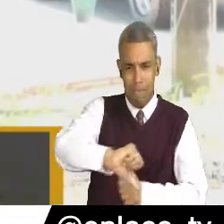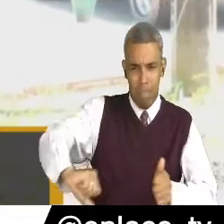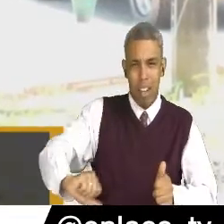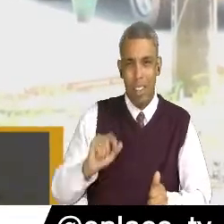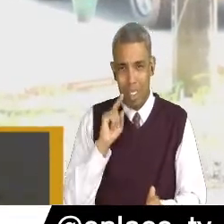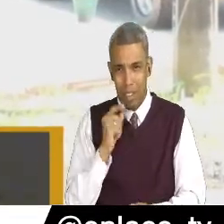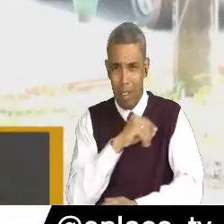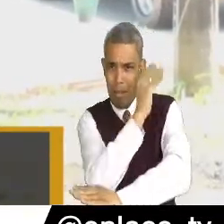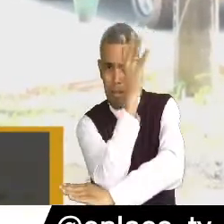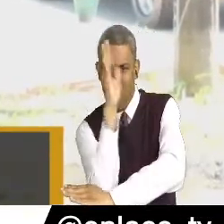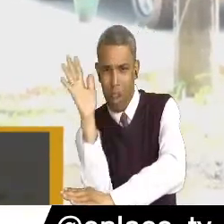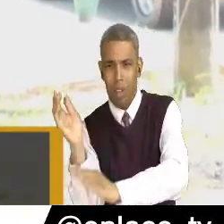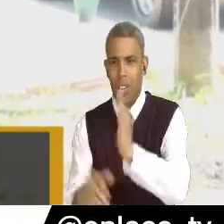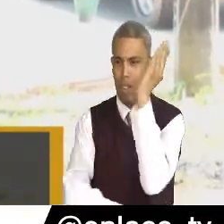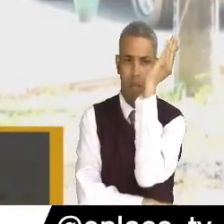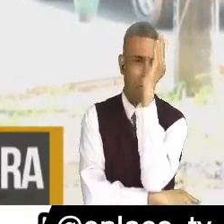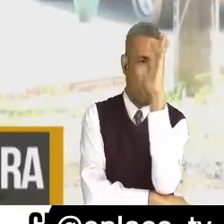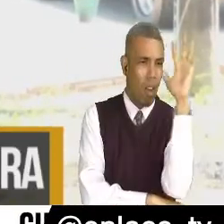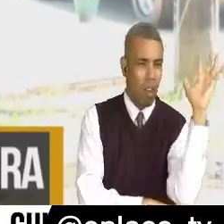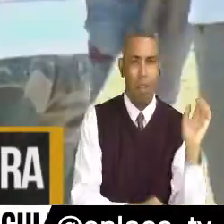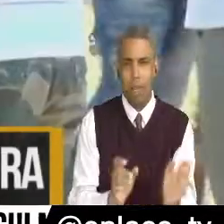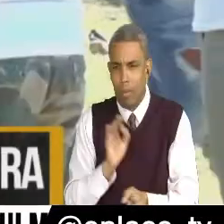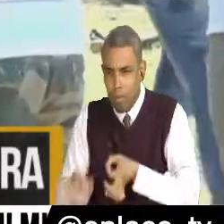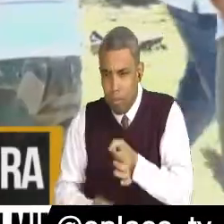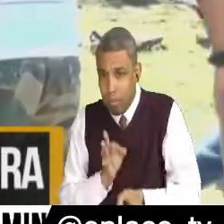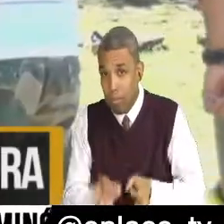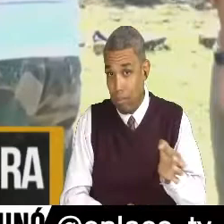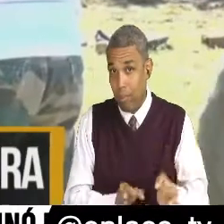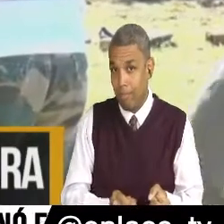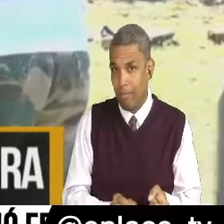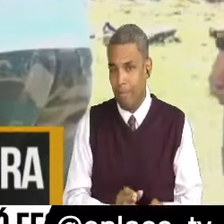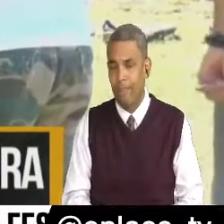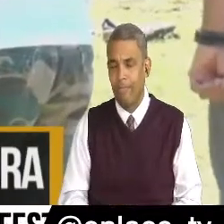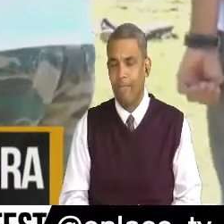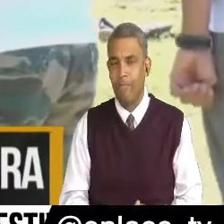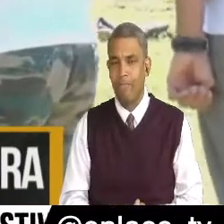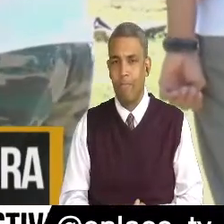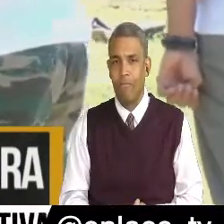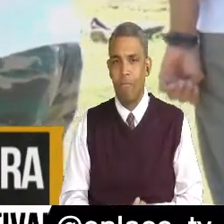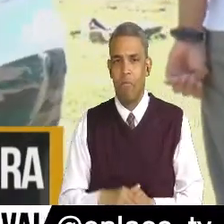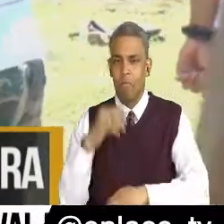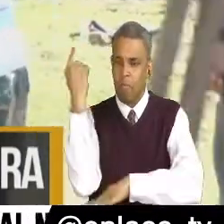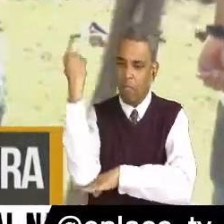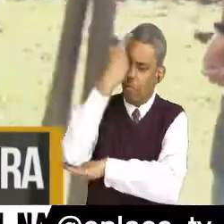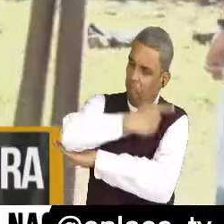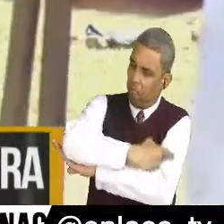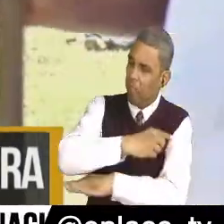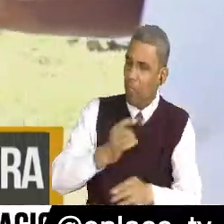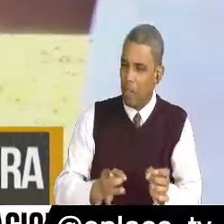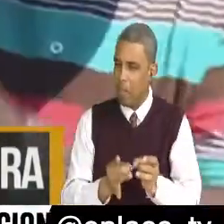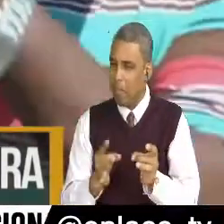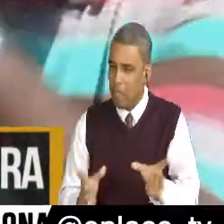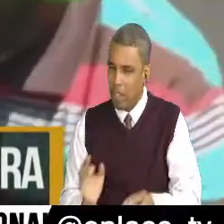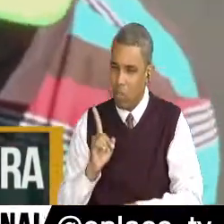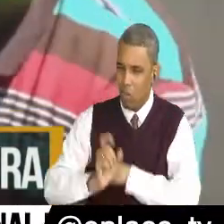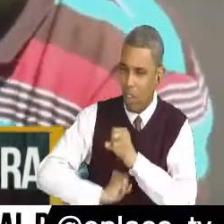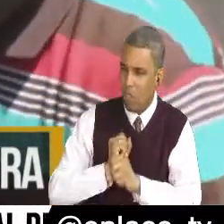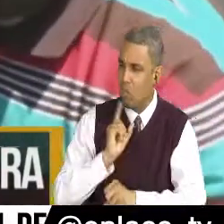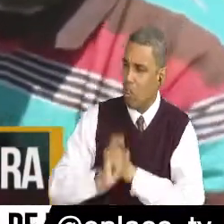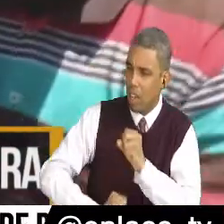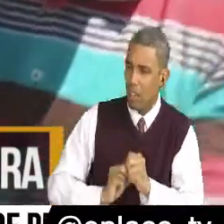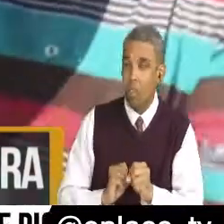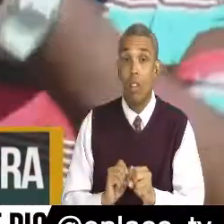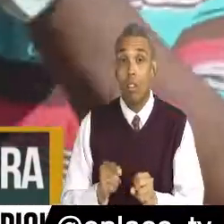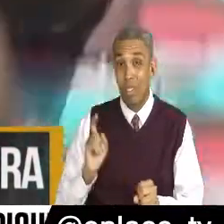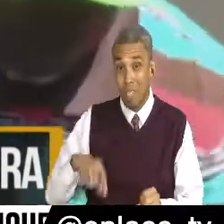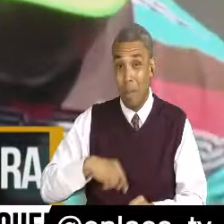ambiente, la campaña de Territorios de Paz. Este día se instauró para crear una conciencia común de los problemas de la superpoblación, la producción